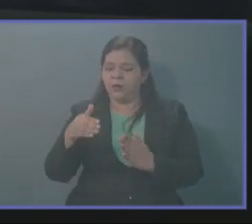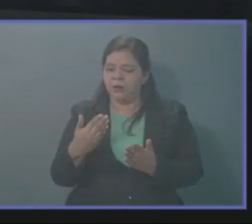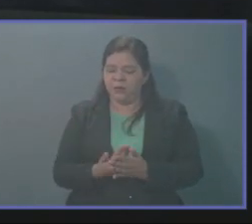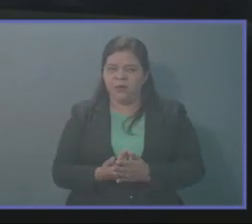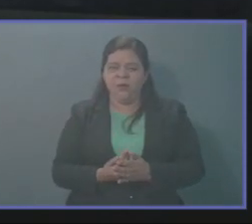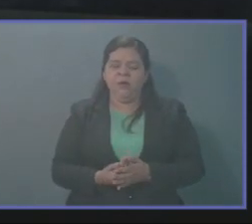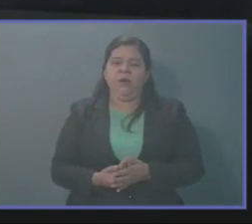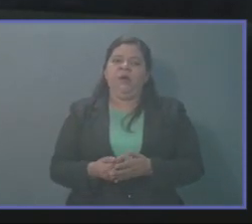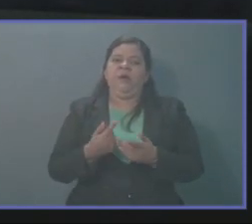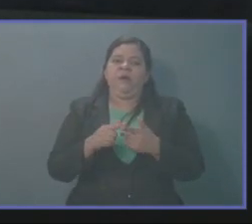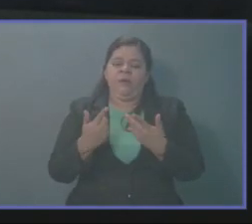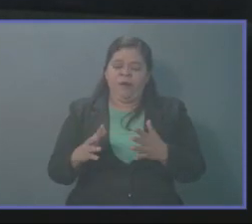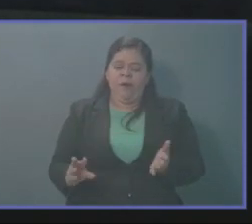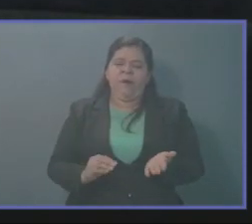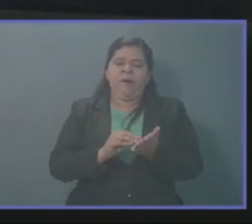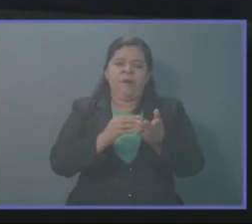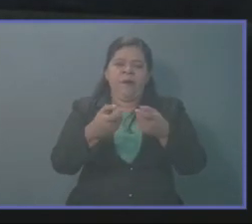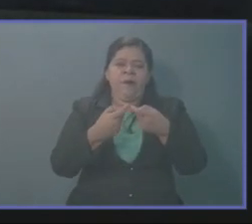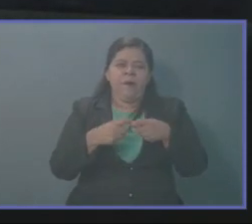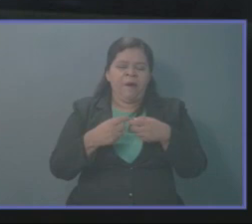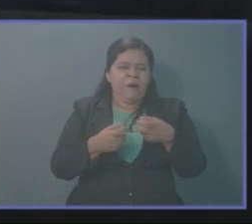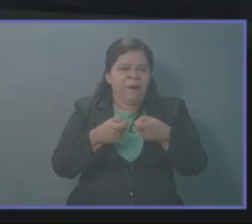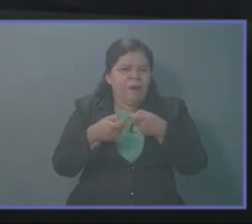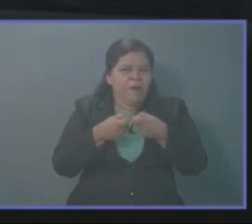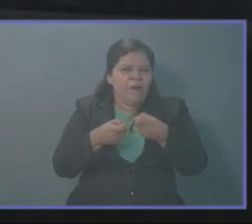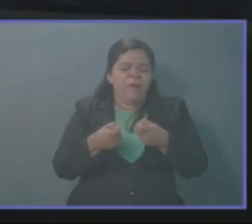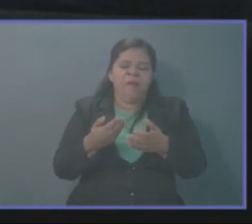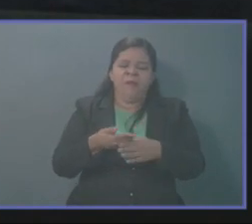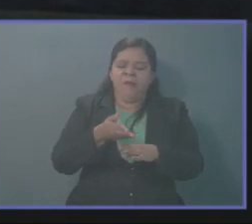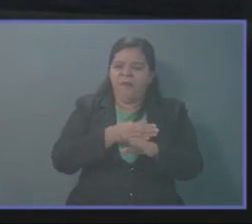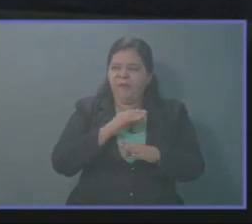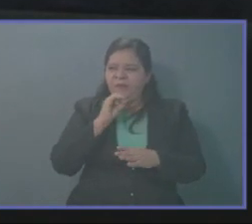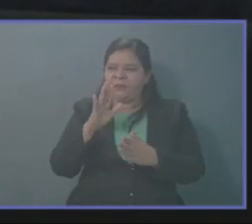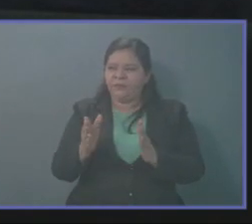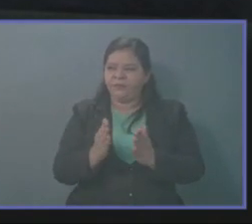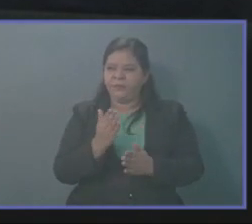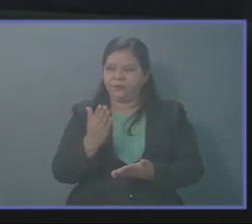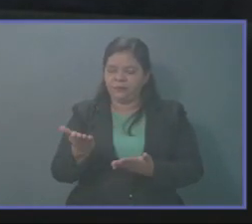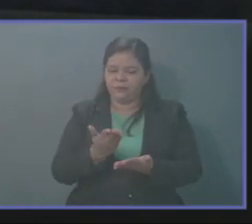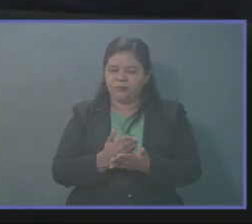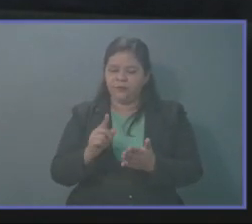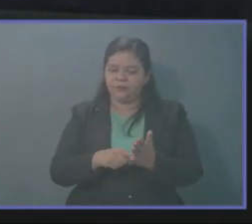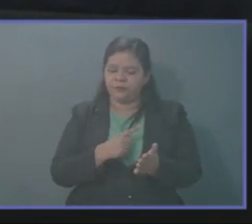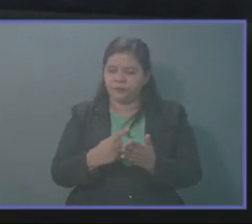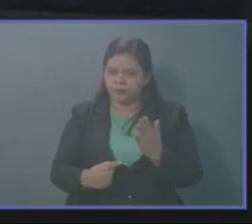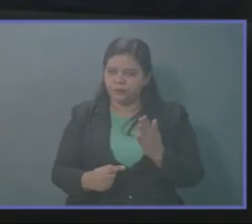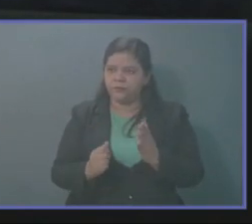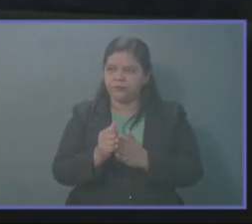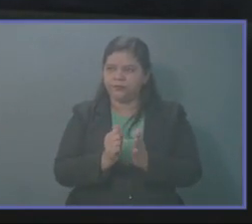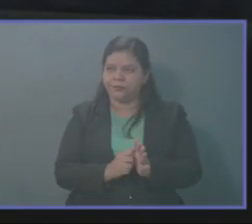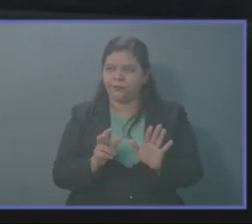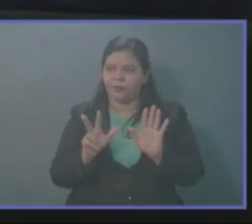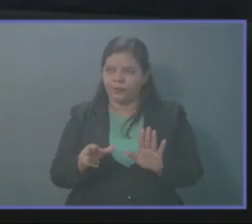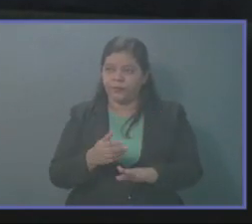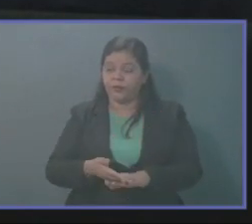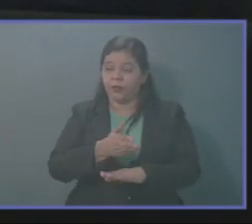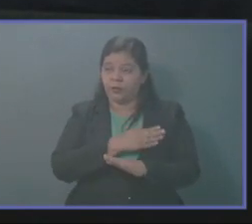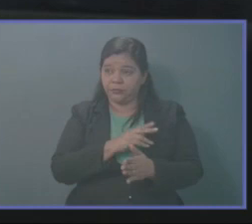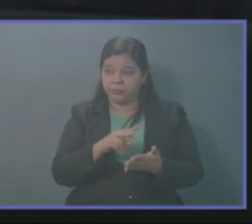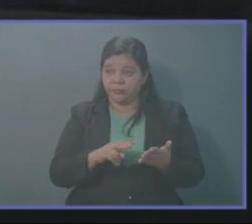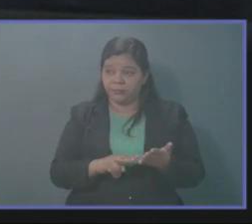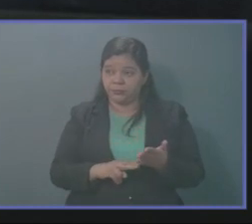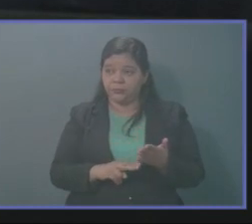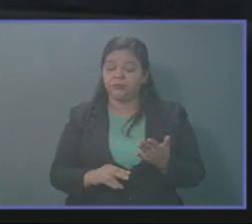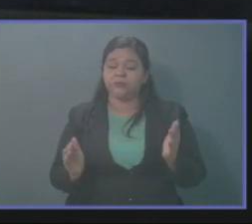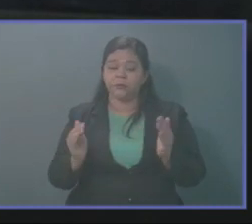declaración tributaria regulada en los artículos antecitados. Esto se propone eliminar. El artículo 8 que ya había sido leído, que también